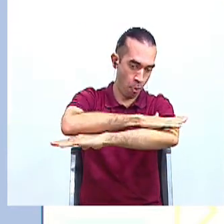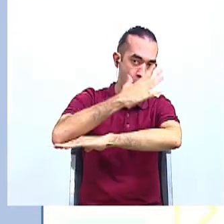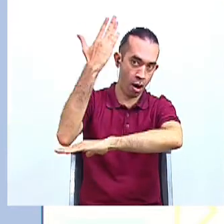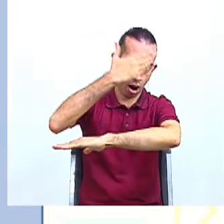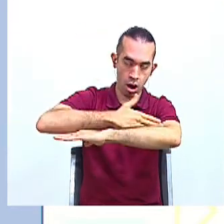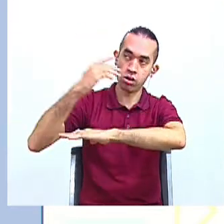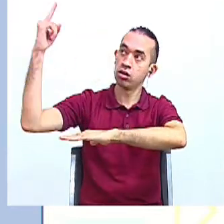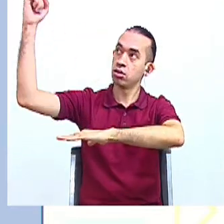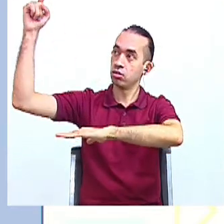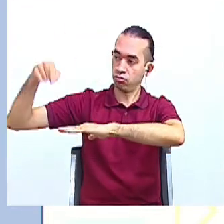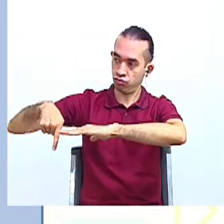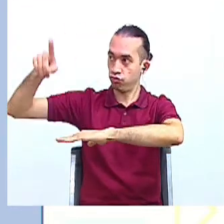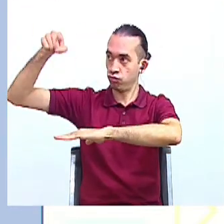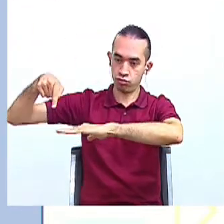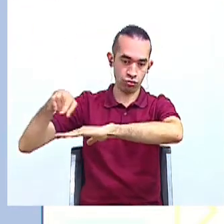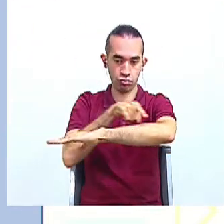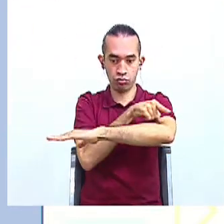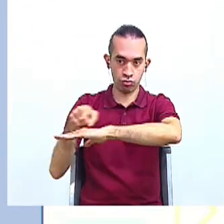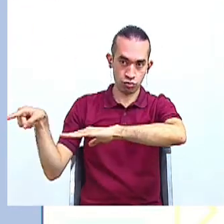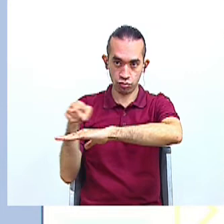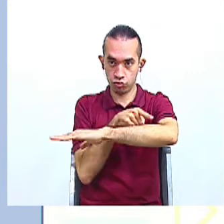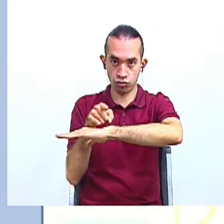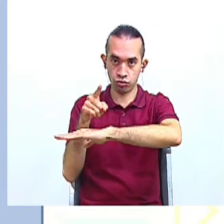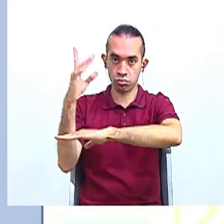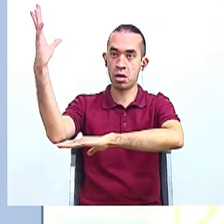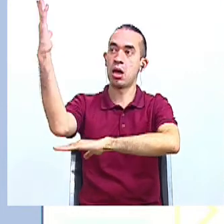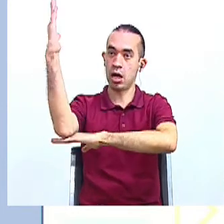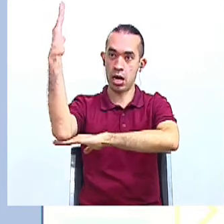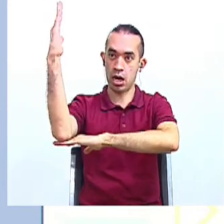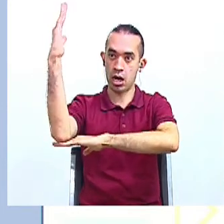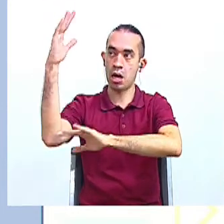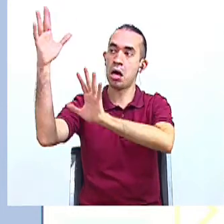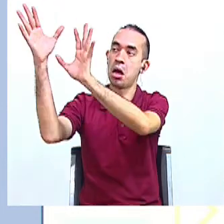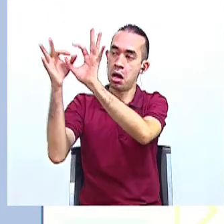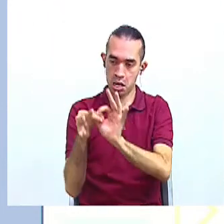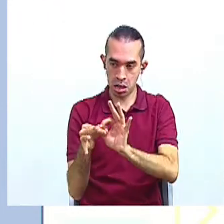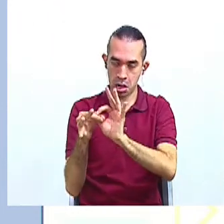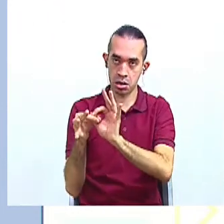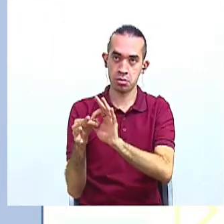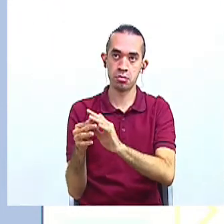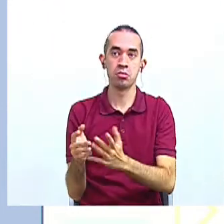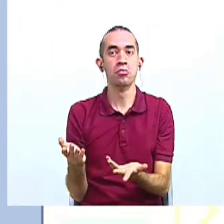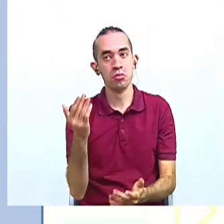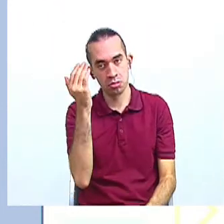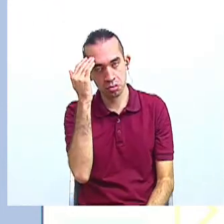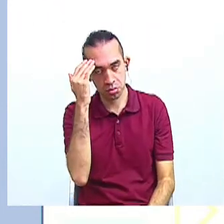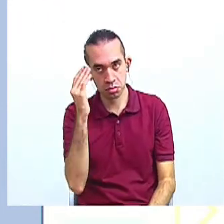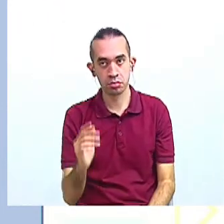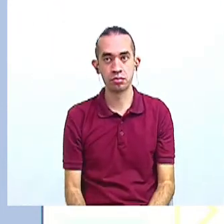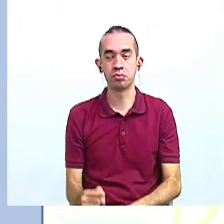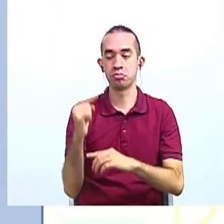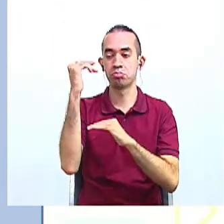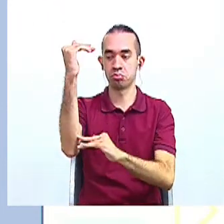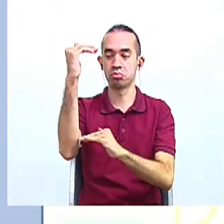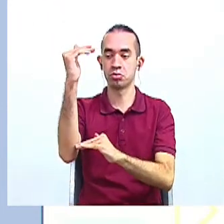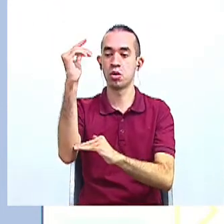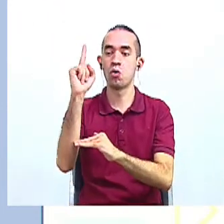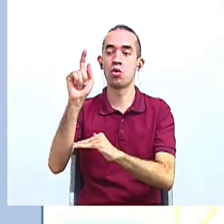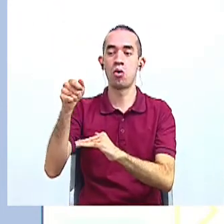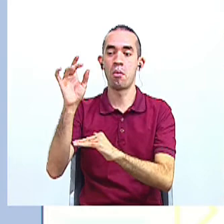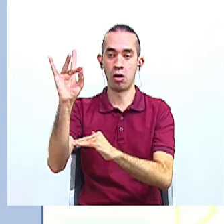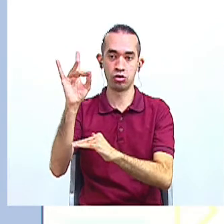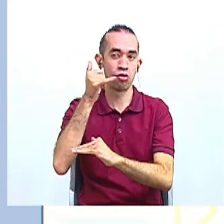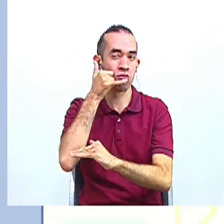de utilizando la antena, y 1,8 con 1,9, y